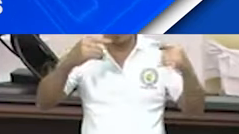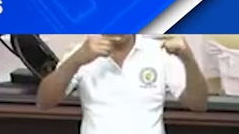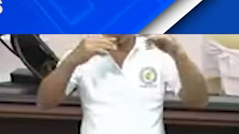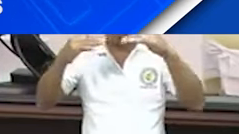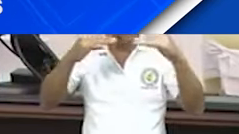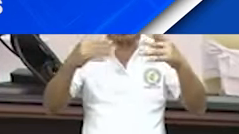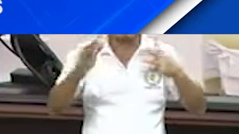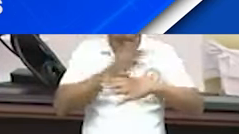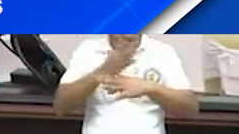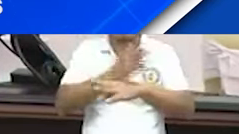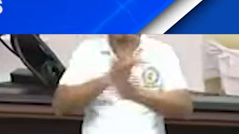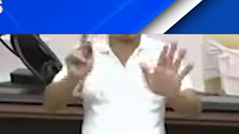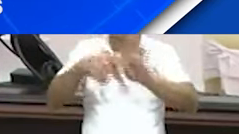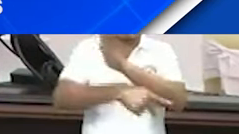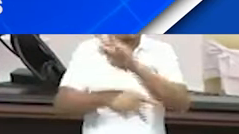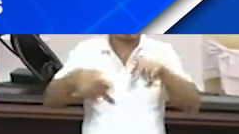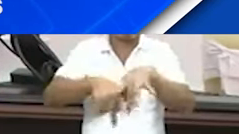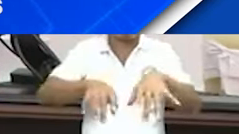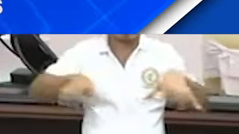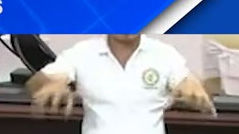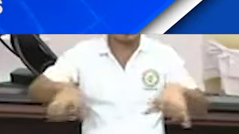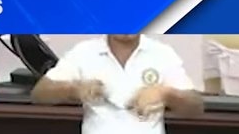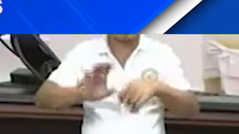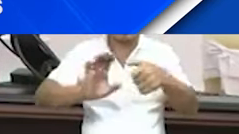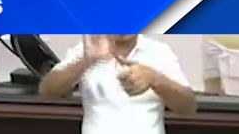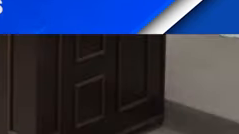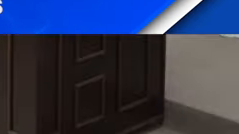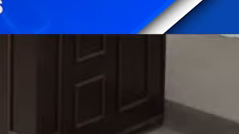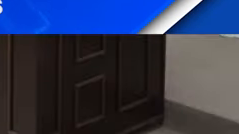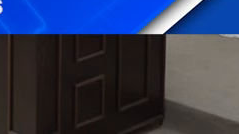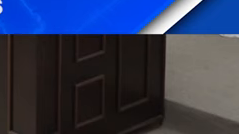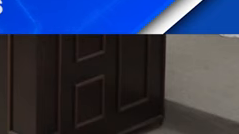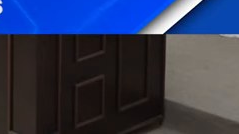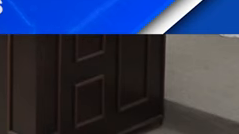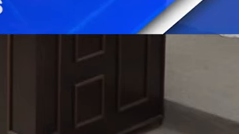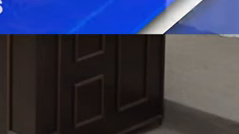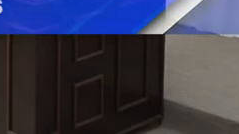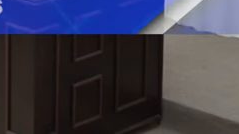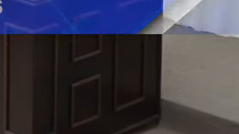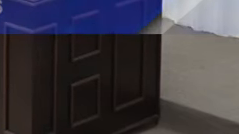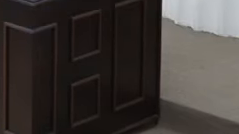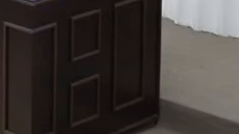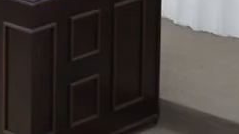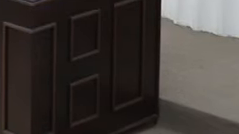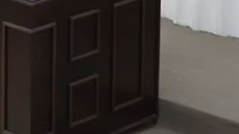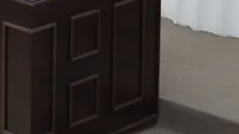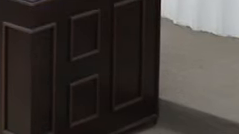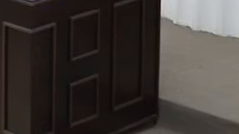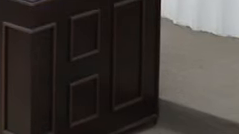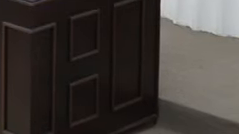alineado con las políticas y planes nacionales de cada país. Noticias 12, Darlene Téllez.